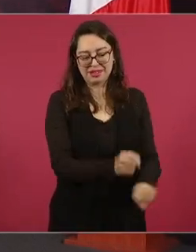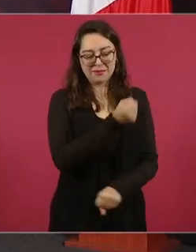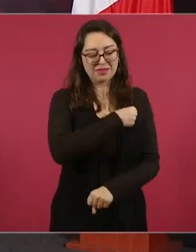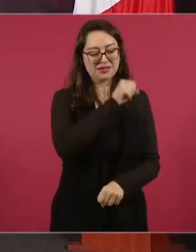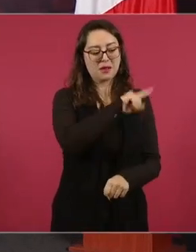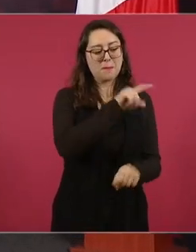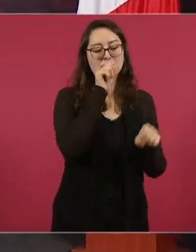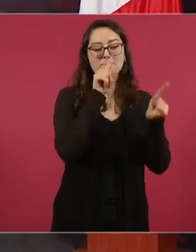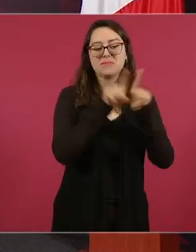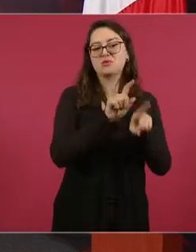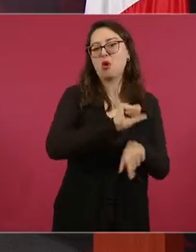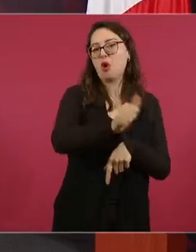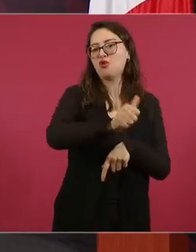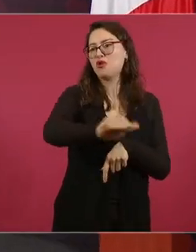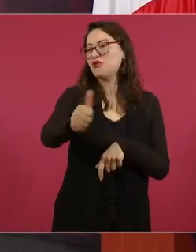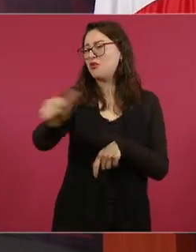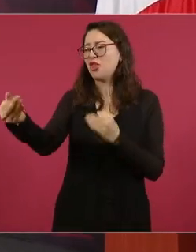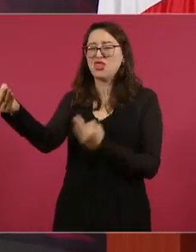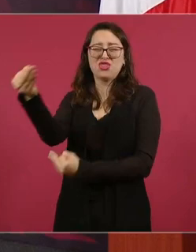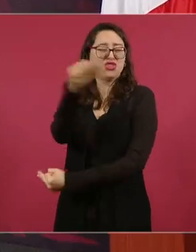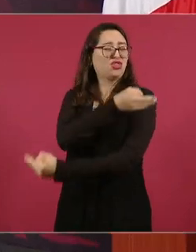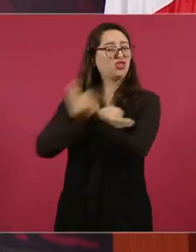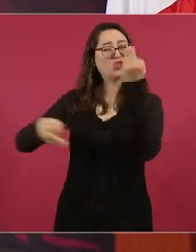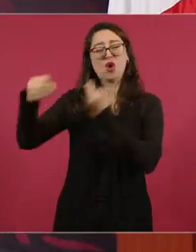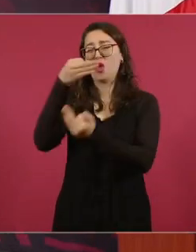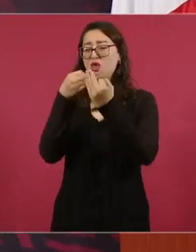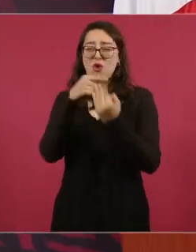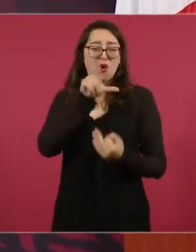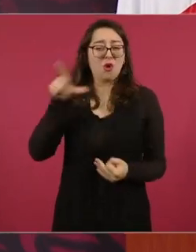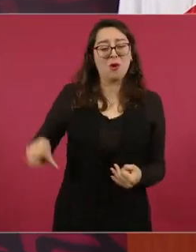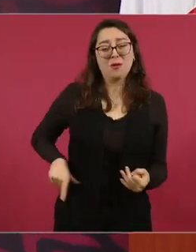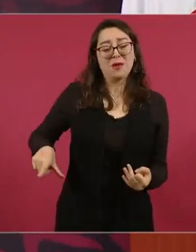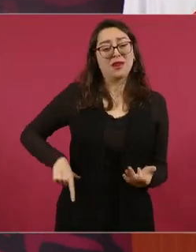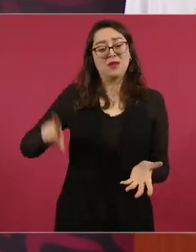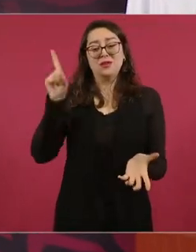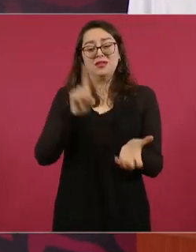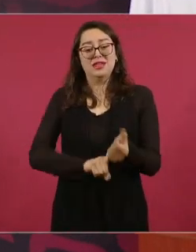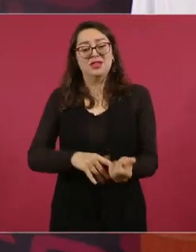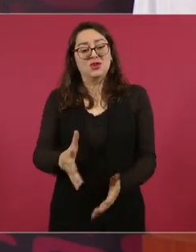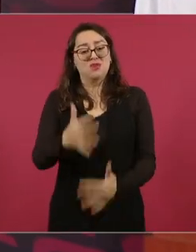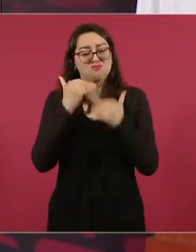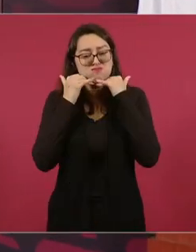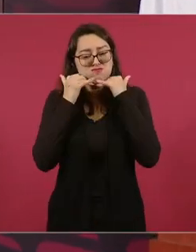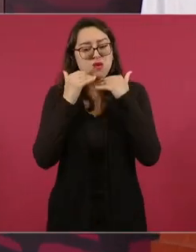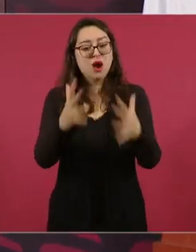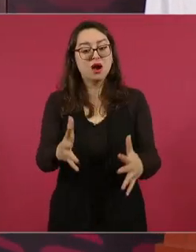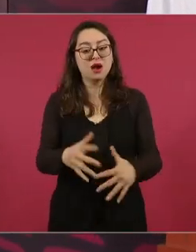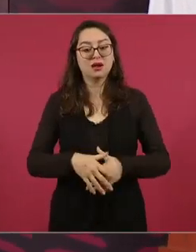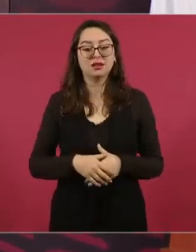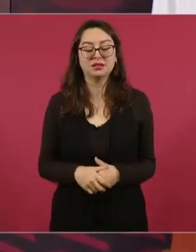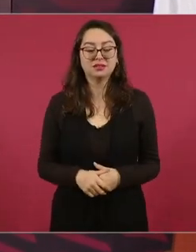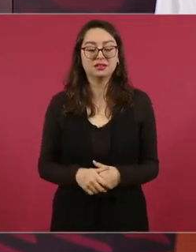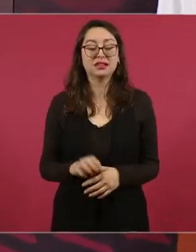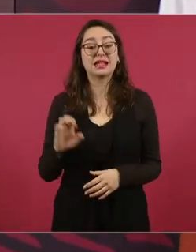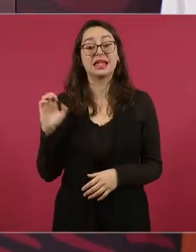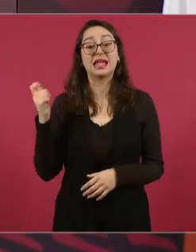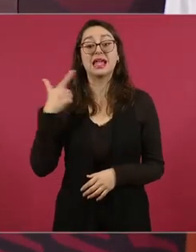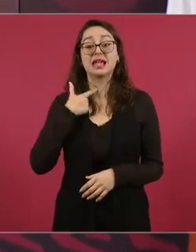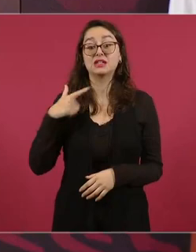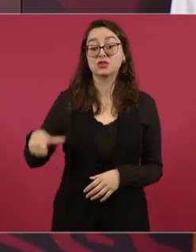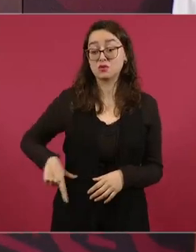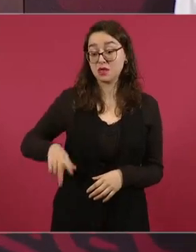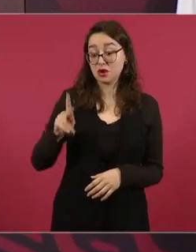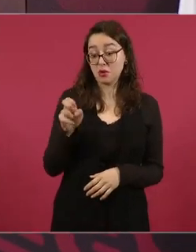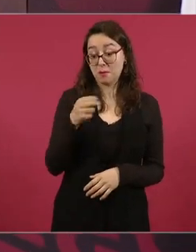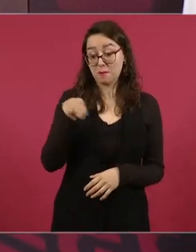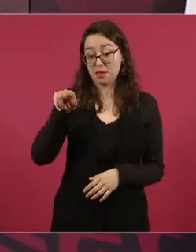Ese era el distintivo, no sólo del gobierno de Peña, de los gobiernos